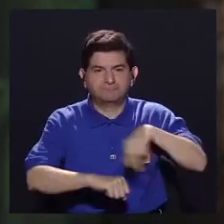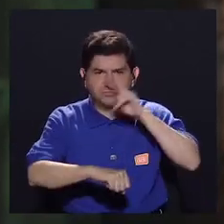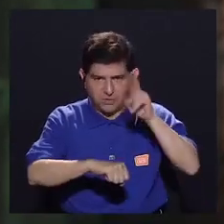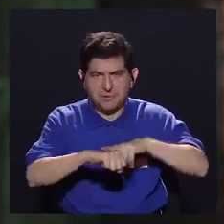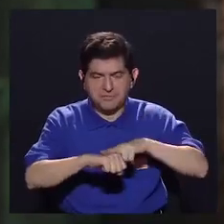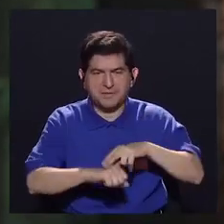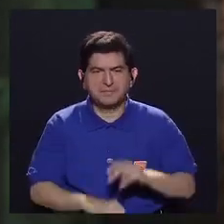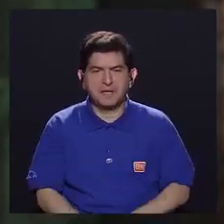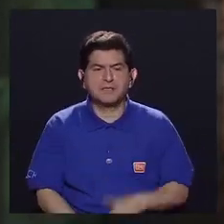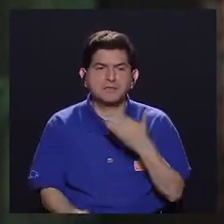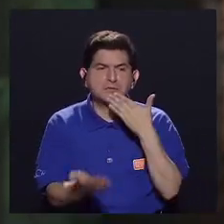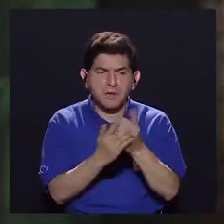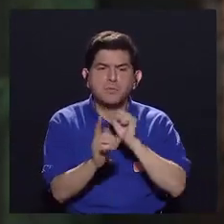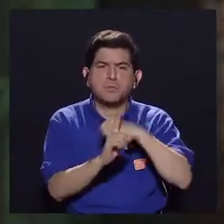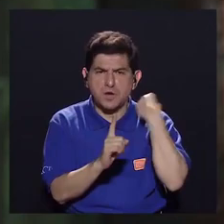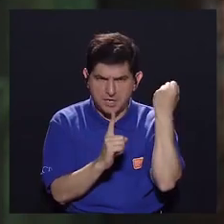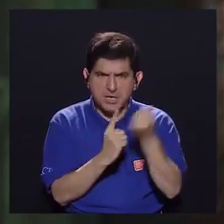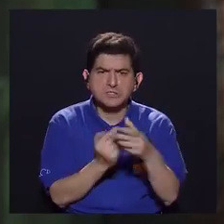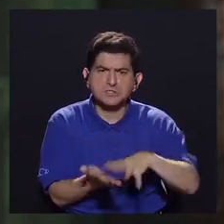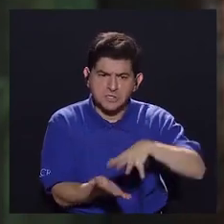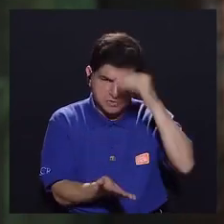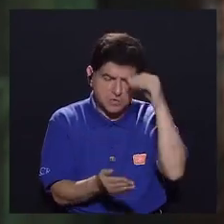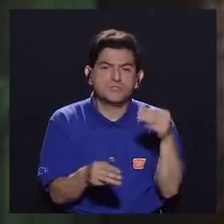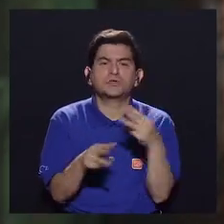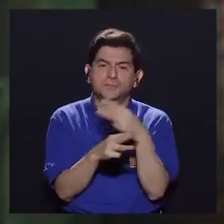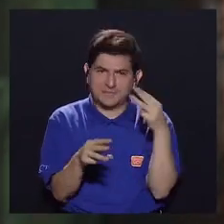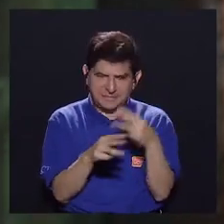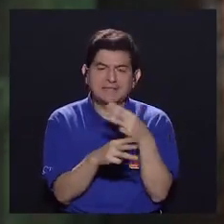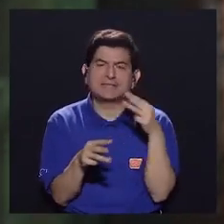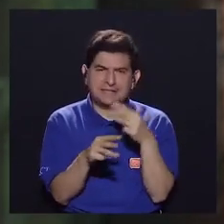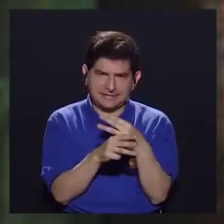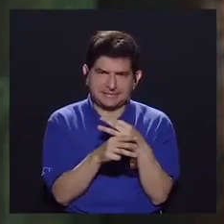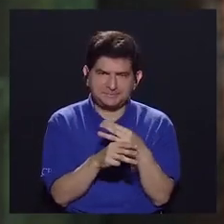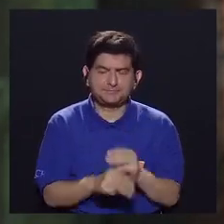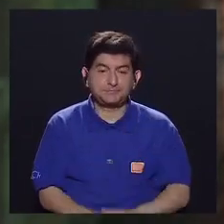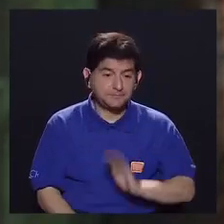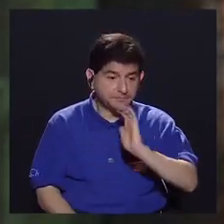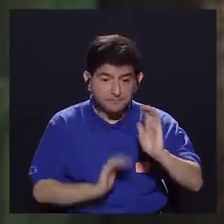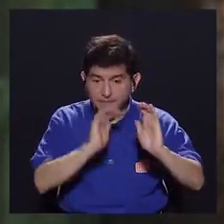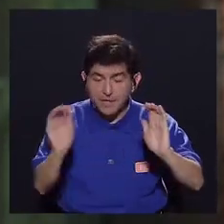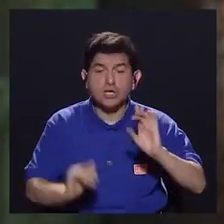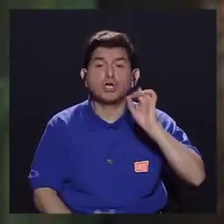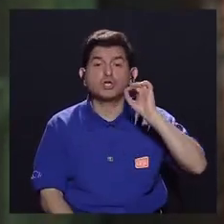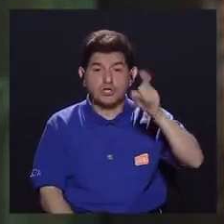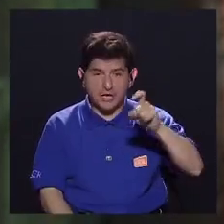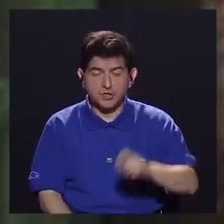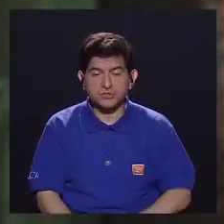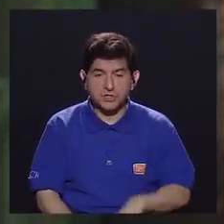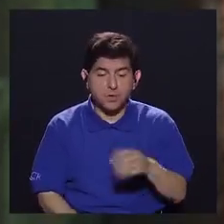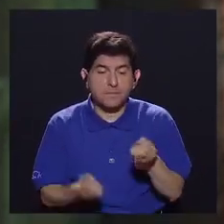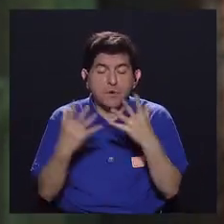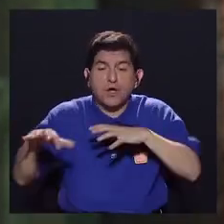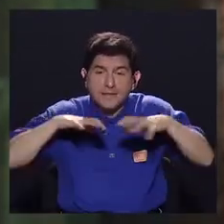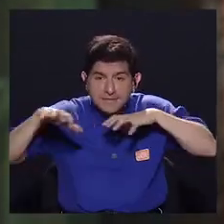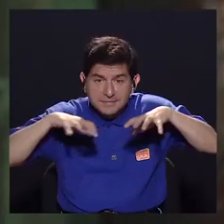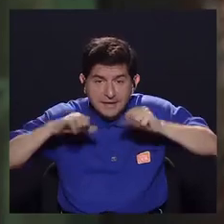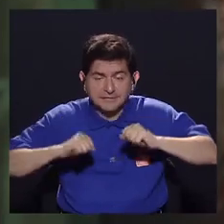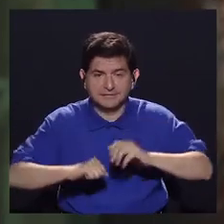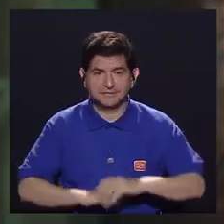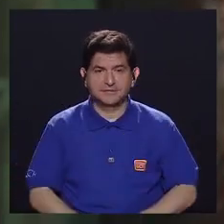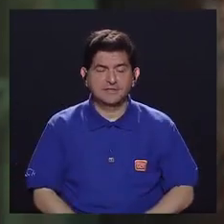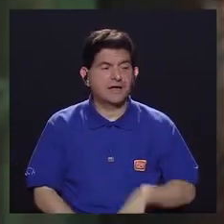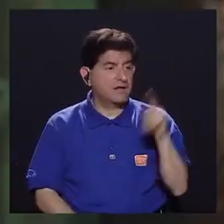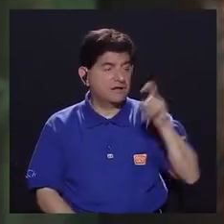hiperactividad normalmente tienen buenas condiciones para el aprendizaje de las matemáticas. Muchos de los niños que son diagnosticados